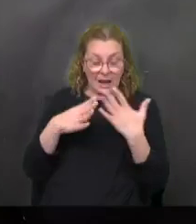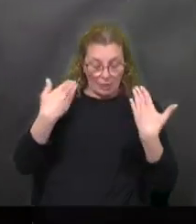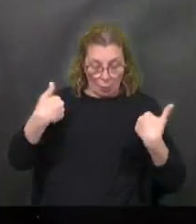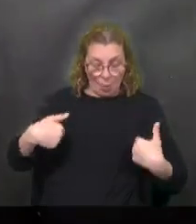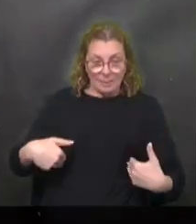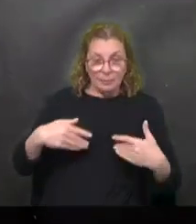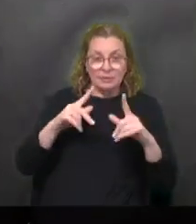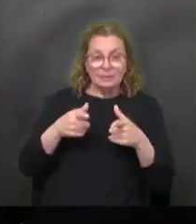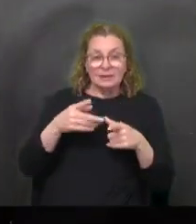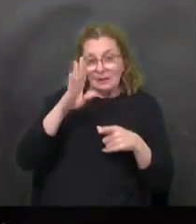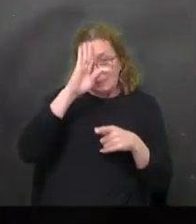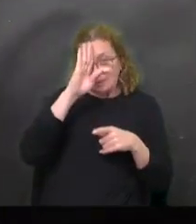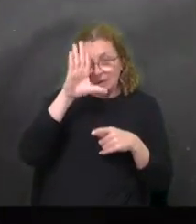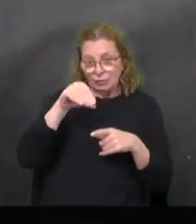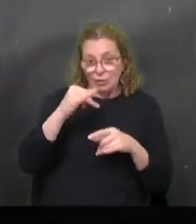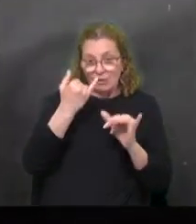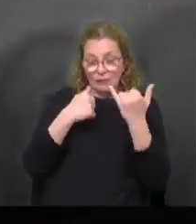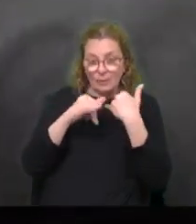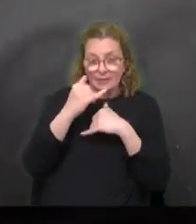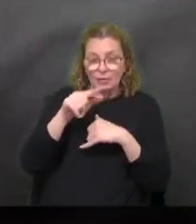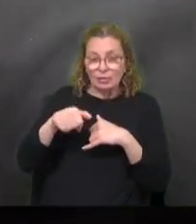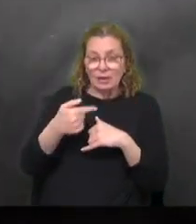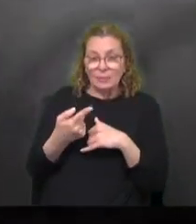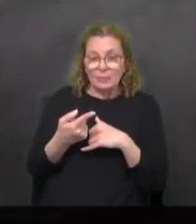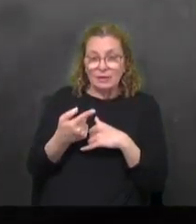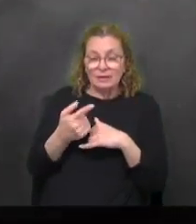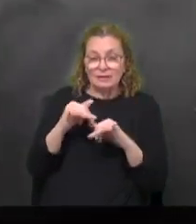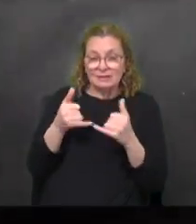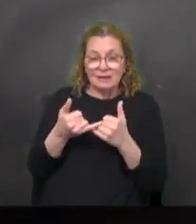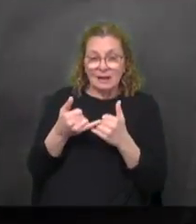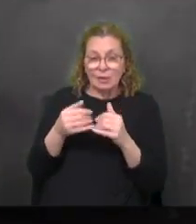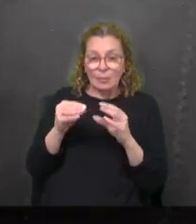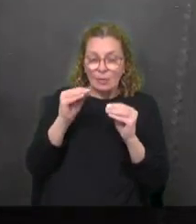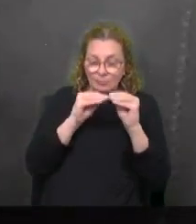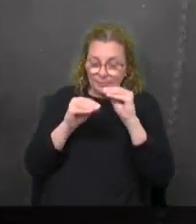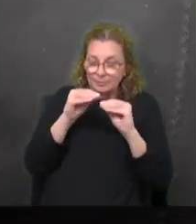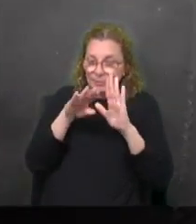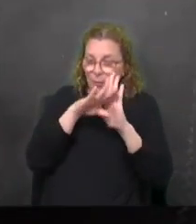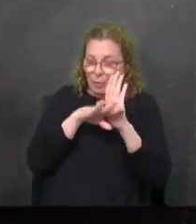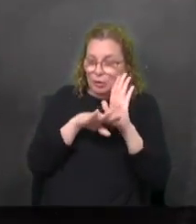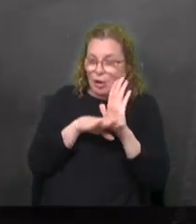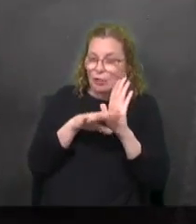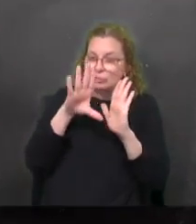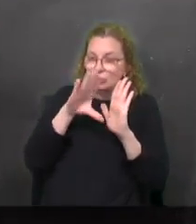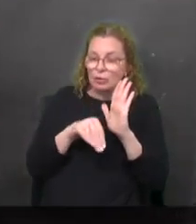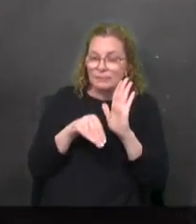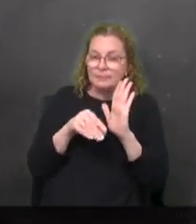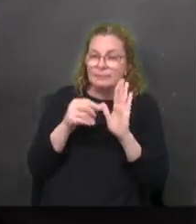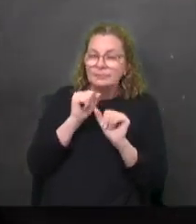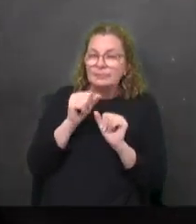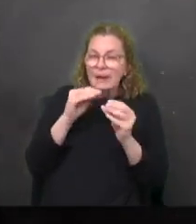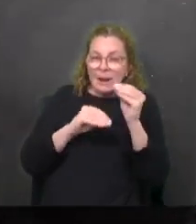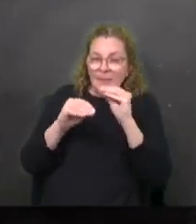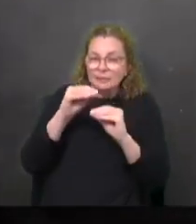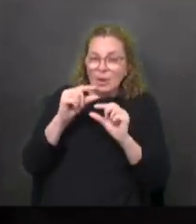y también aprender toda esta información. Y luego fuimos como ya con una estructura de guión, para eso como poder ir armando